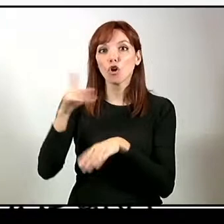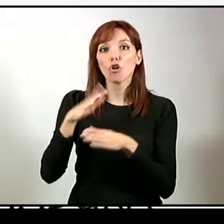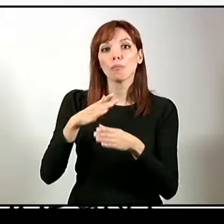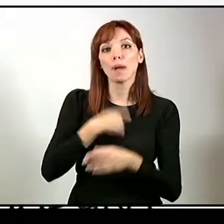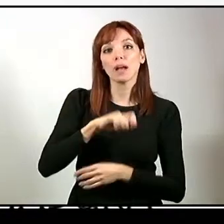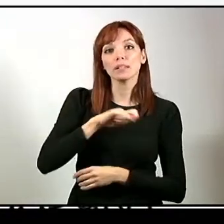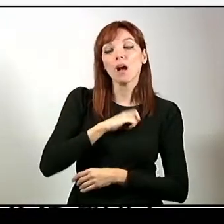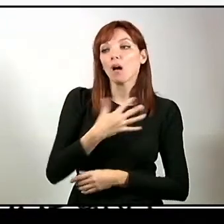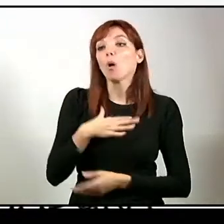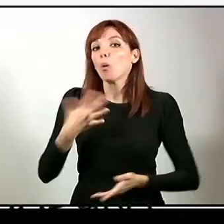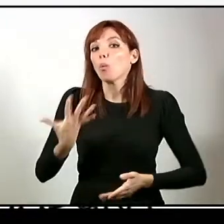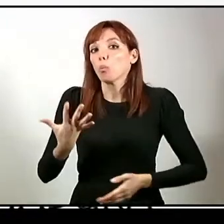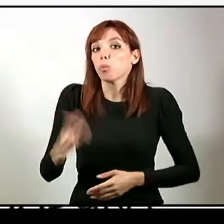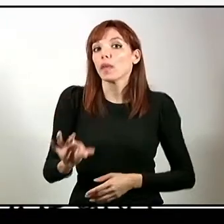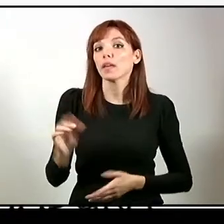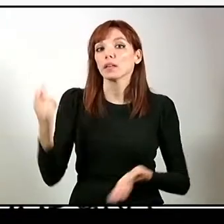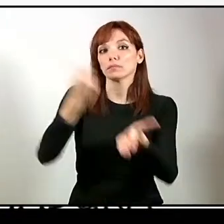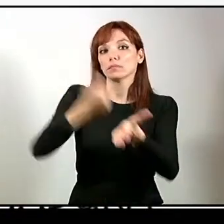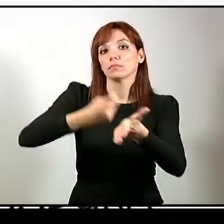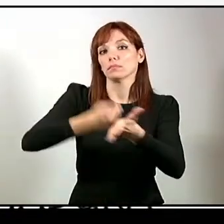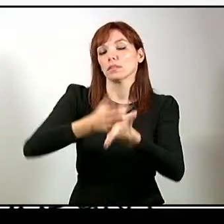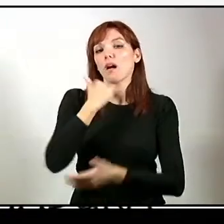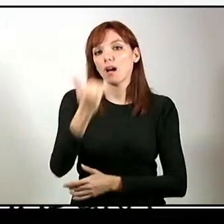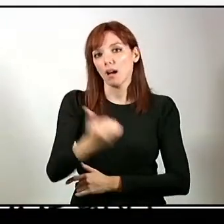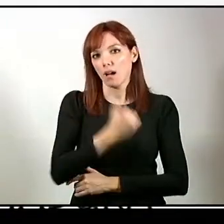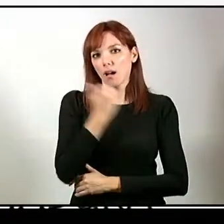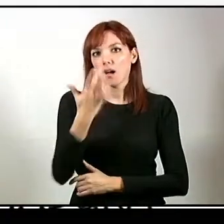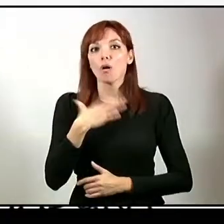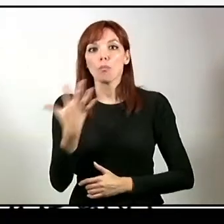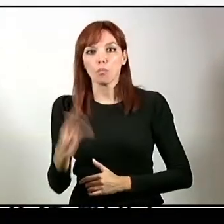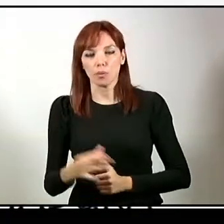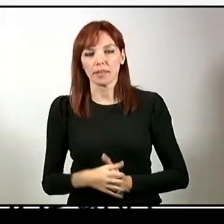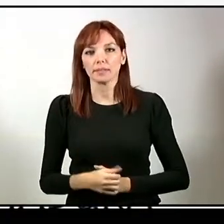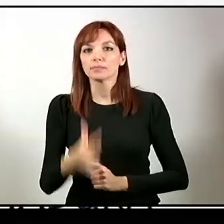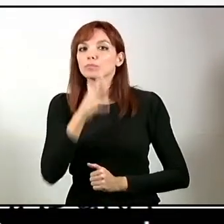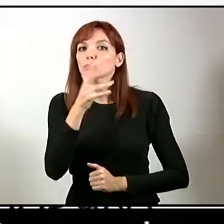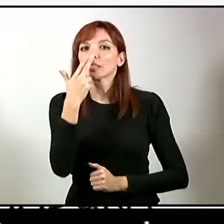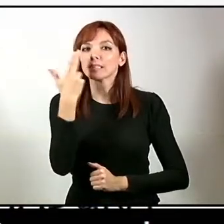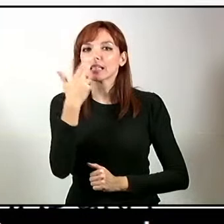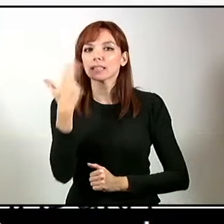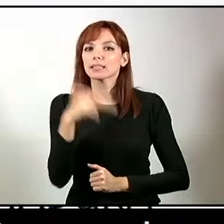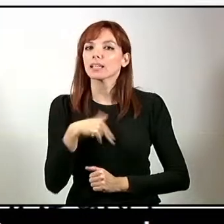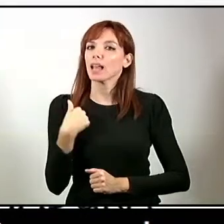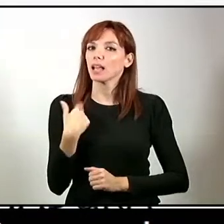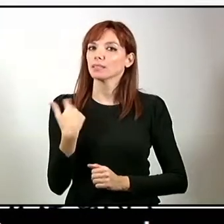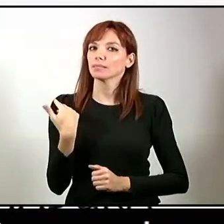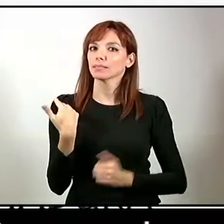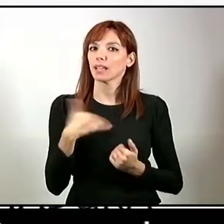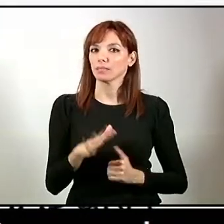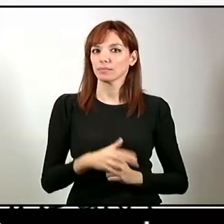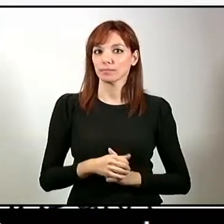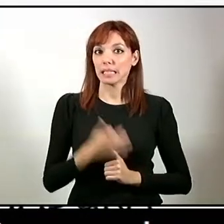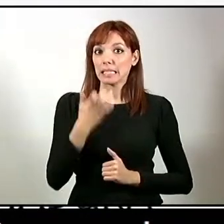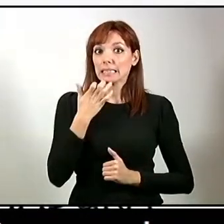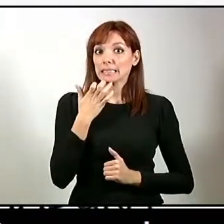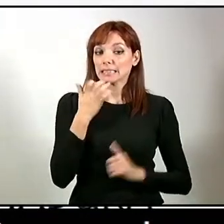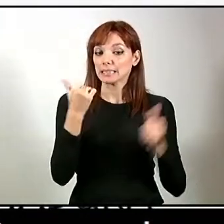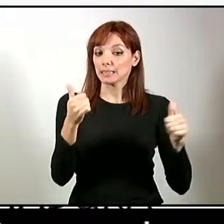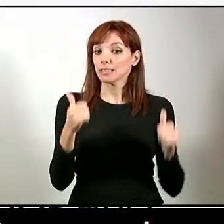puede decir que puede aportar dinero, porque ya está declarado de interés general. Si no lo estuviera,